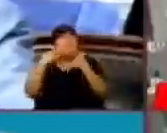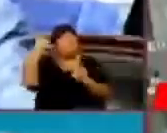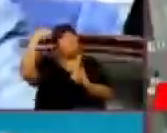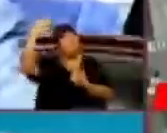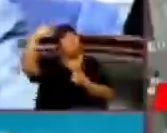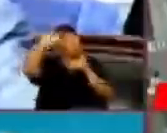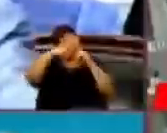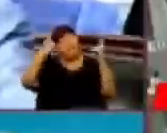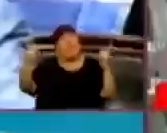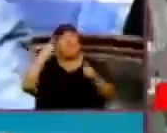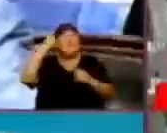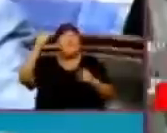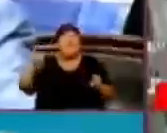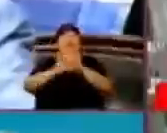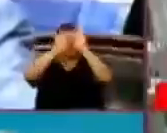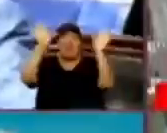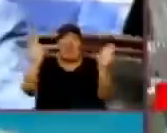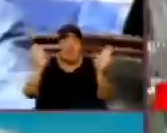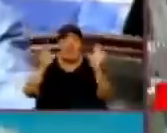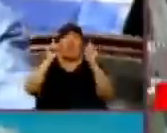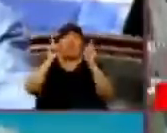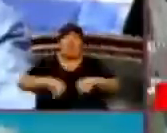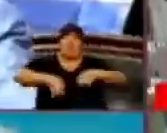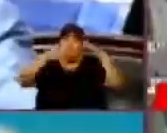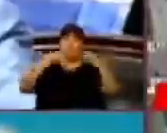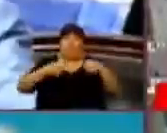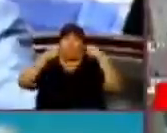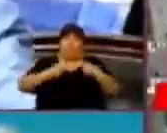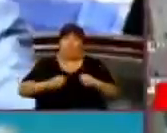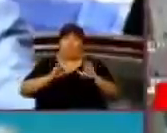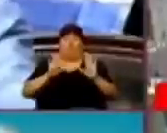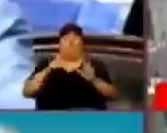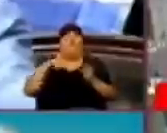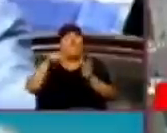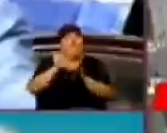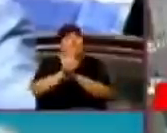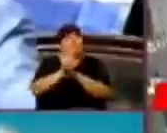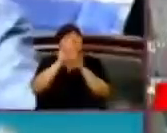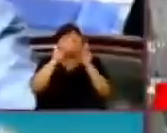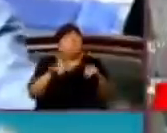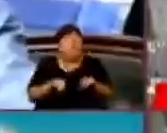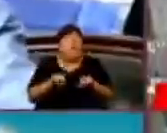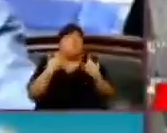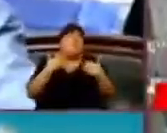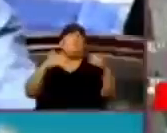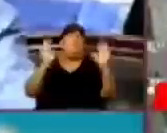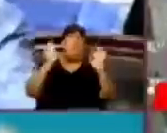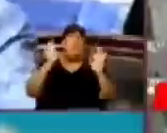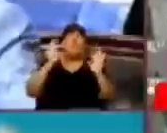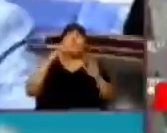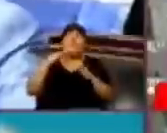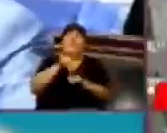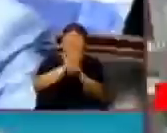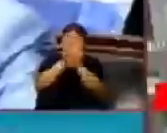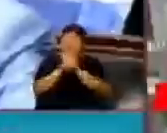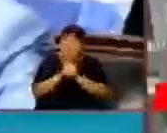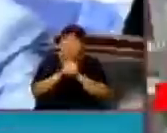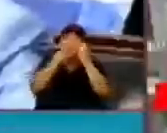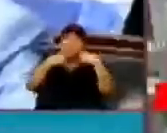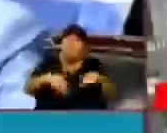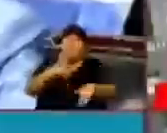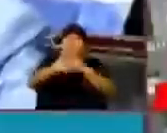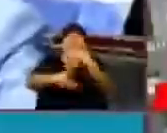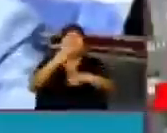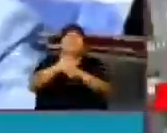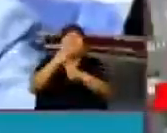del Banco Central el otro día. Creo que hablando en la UIA o en algún otro foro, respecto a que se iba a